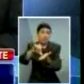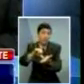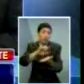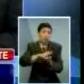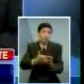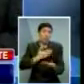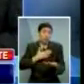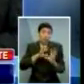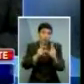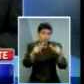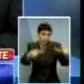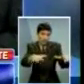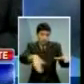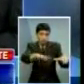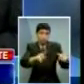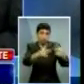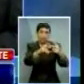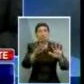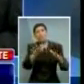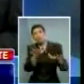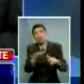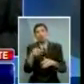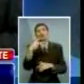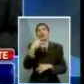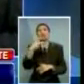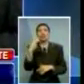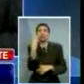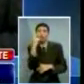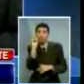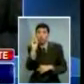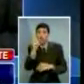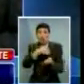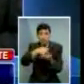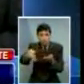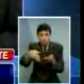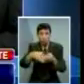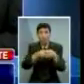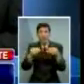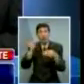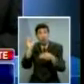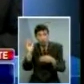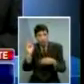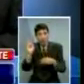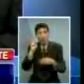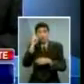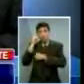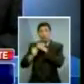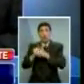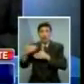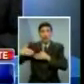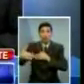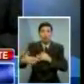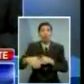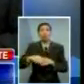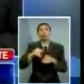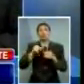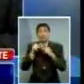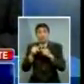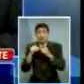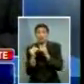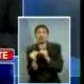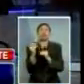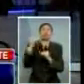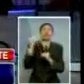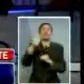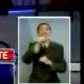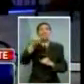en general, de aproximadamente 220 millones de dólares al año histórico a 606, que es lo que está